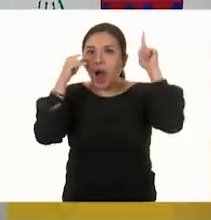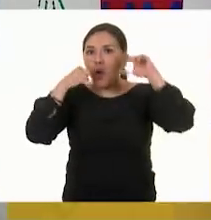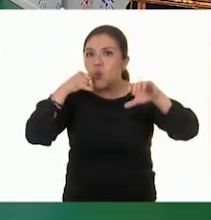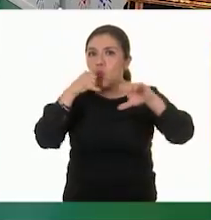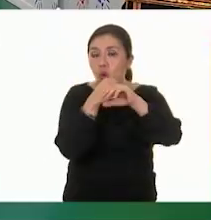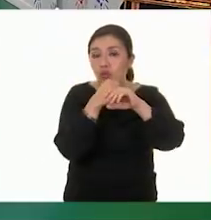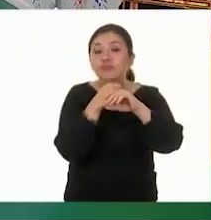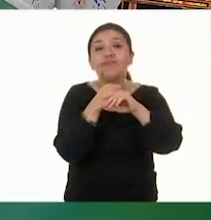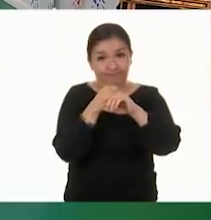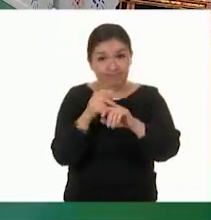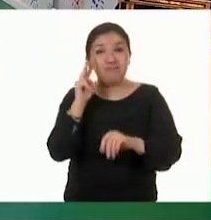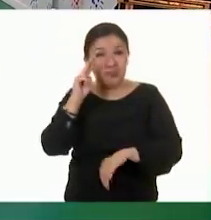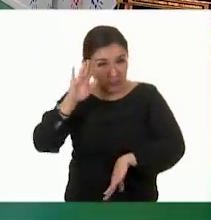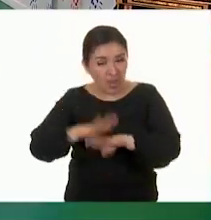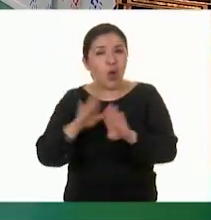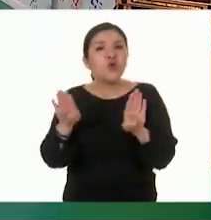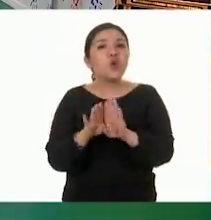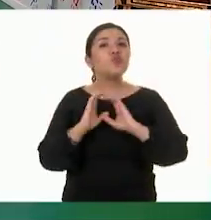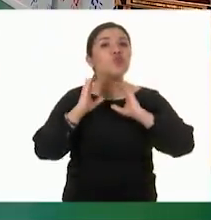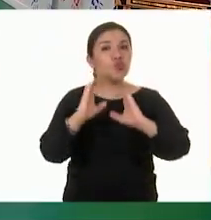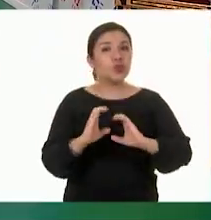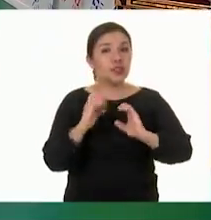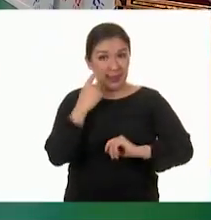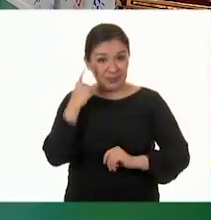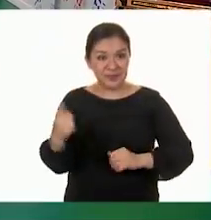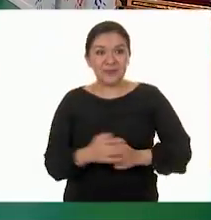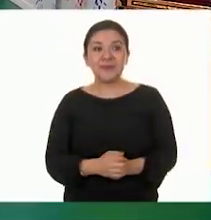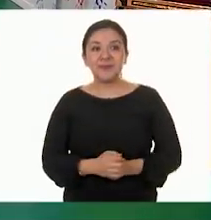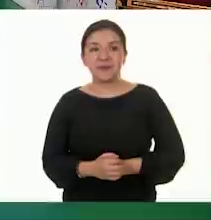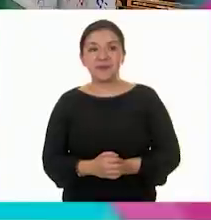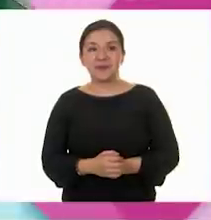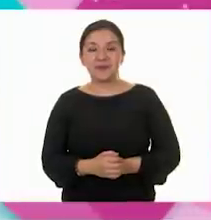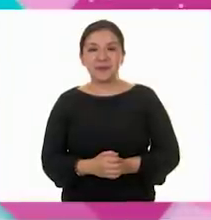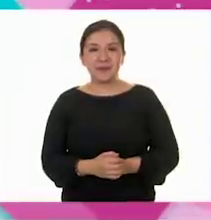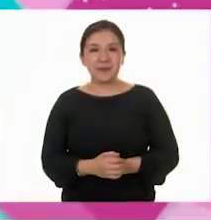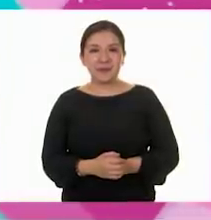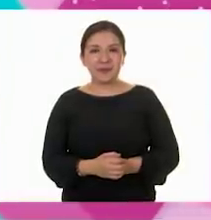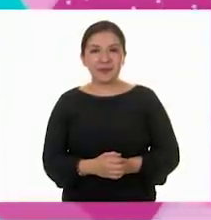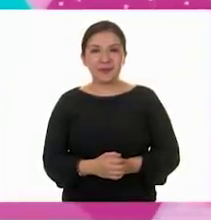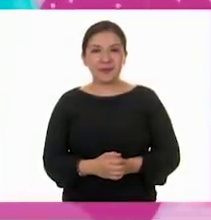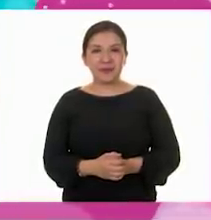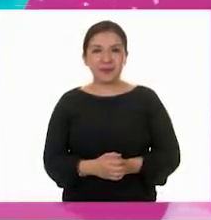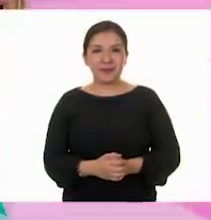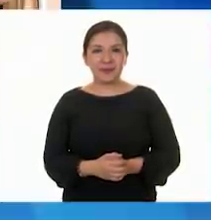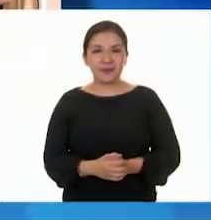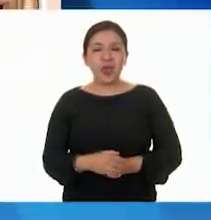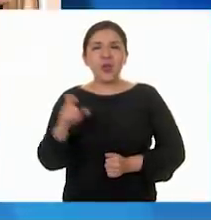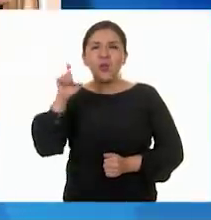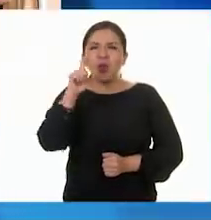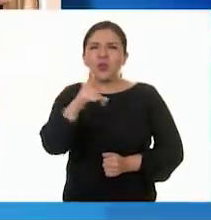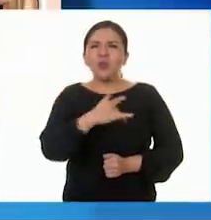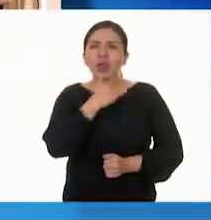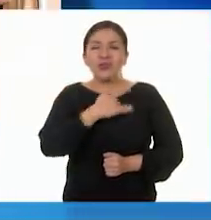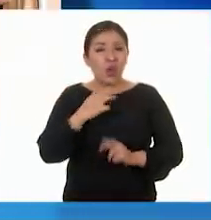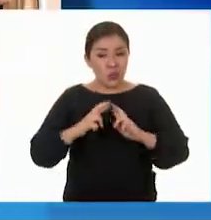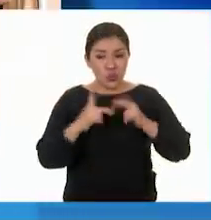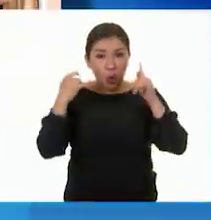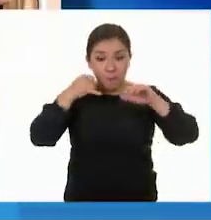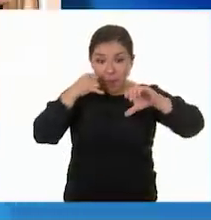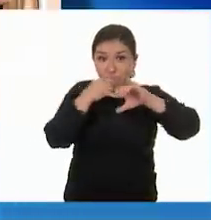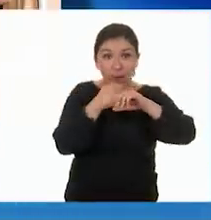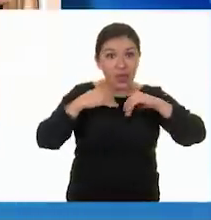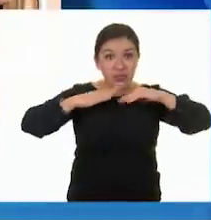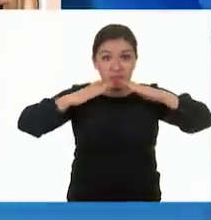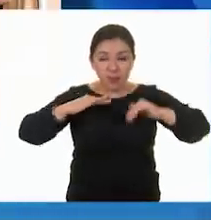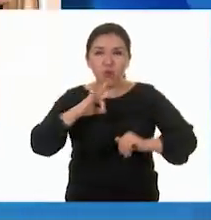¡Ay! ¿Vemos más para prevenir esta acción? Sí. Sí, vamos a leerlo. A ver. Cuando tienes una rotura de tímpano, puedes